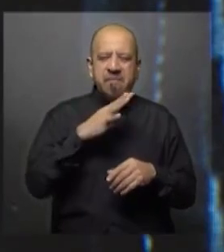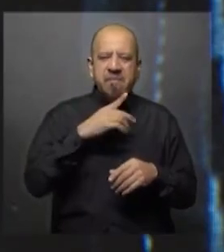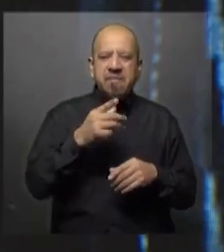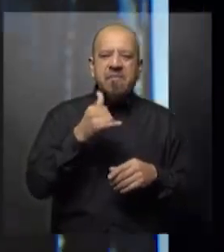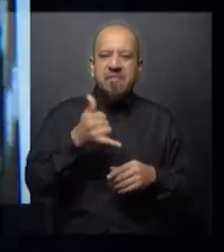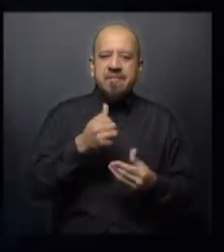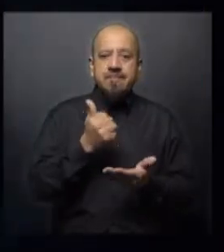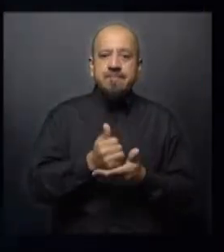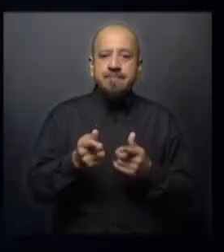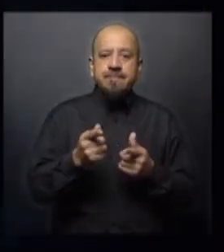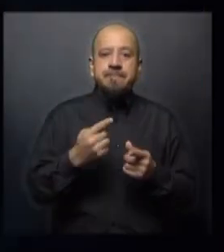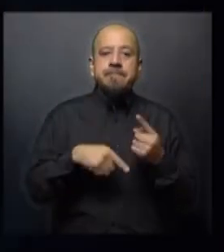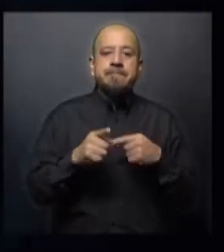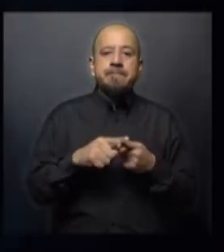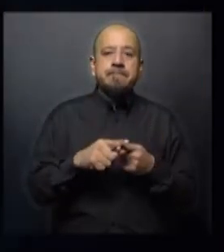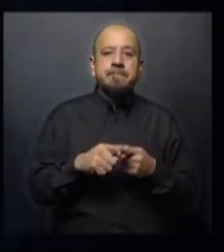centro